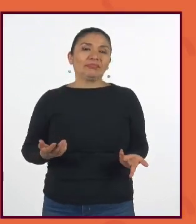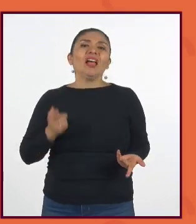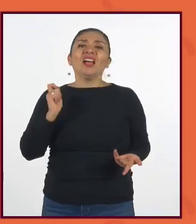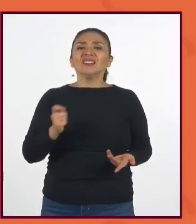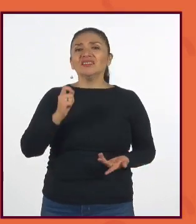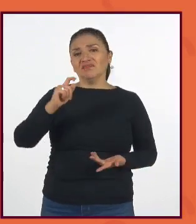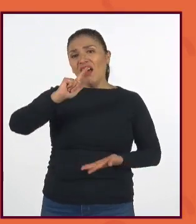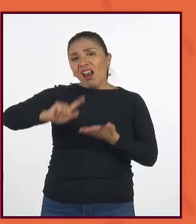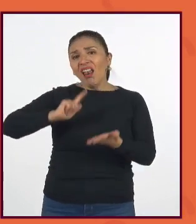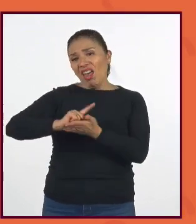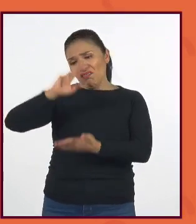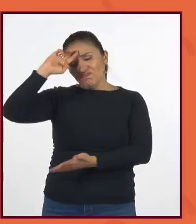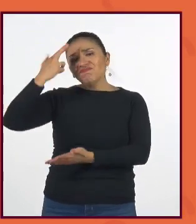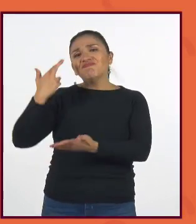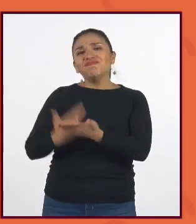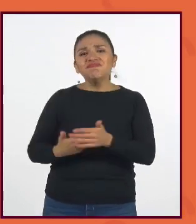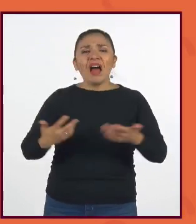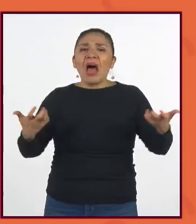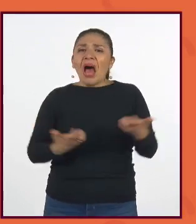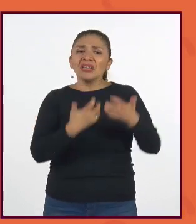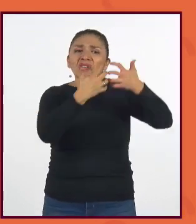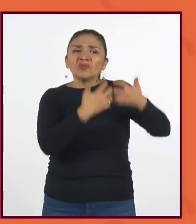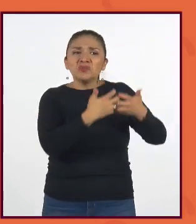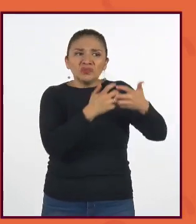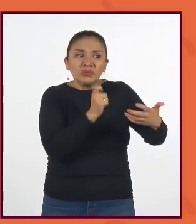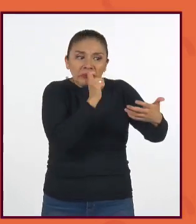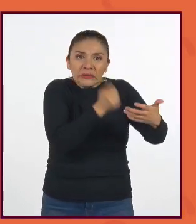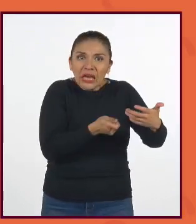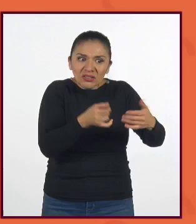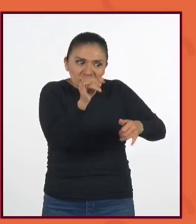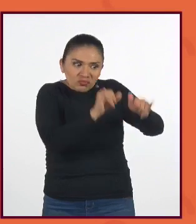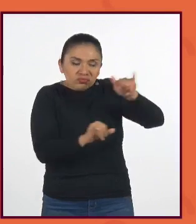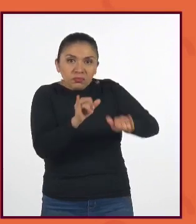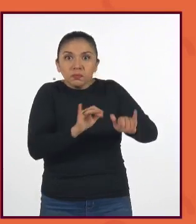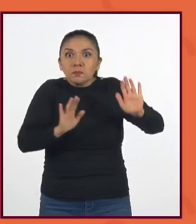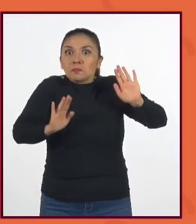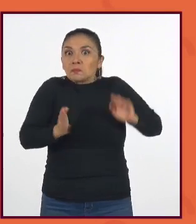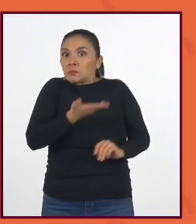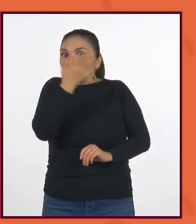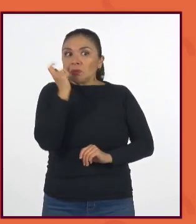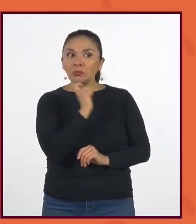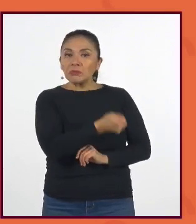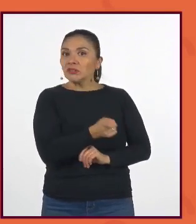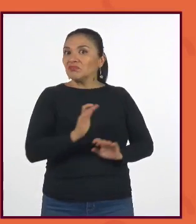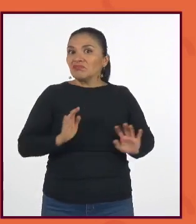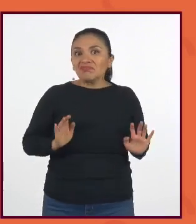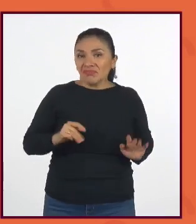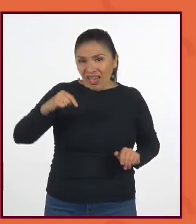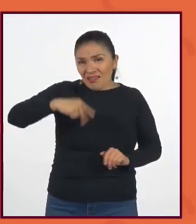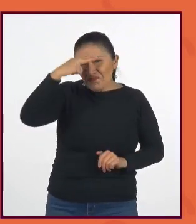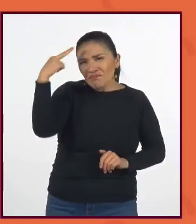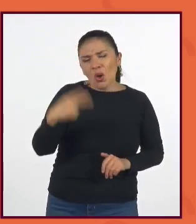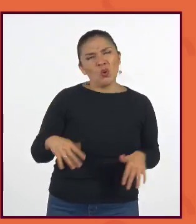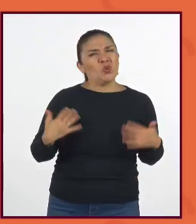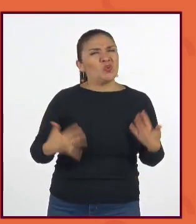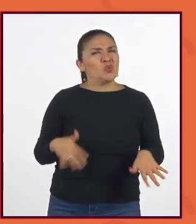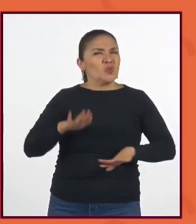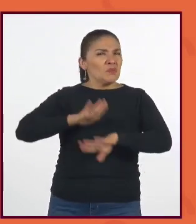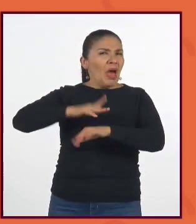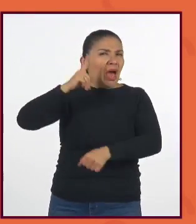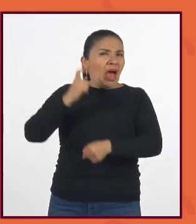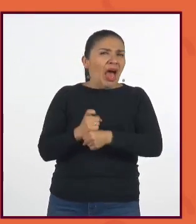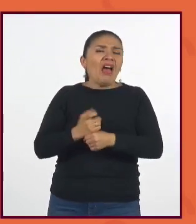de manera ilegal, que no sabemos qué sustancias están combinando porque son sintéticas, pero México es de los países que mayor